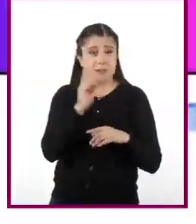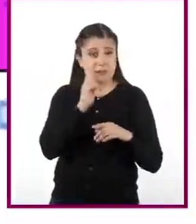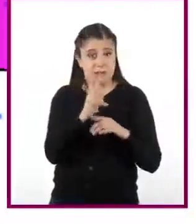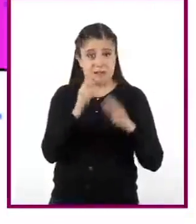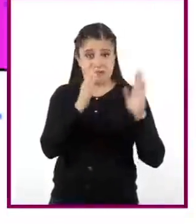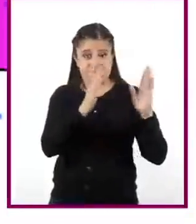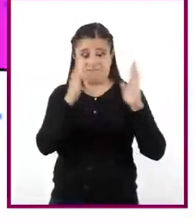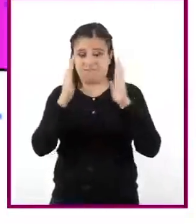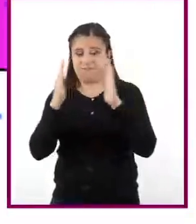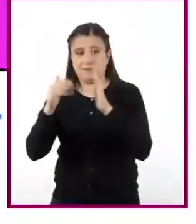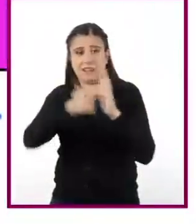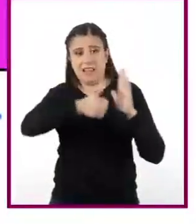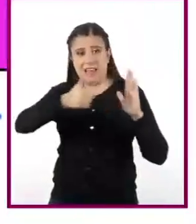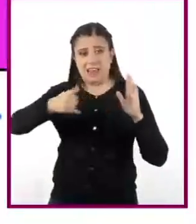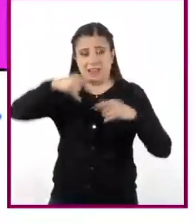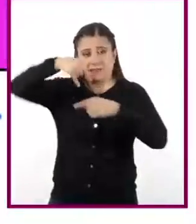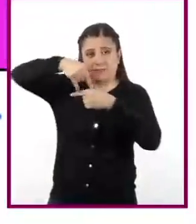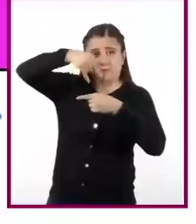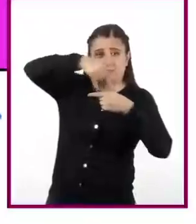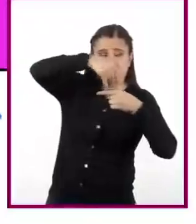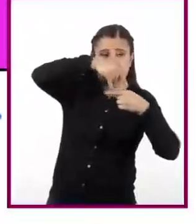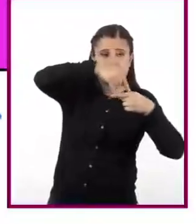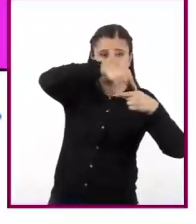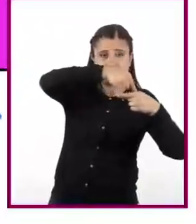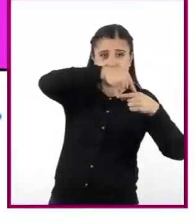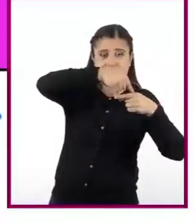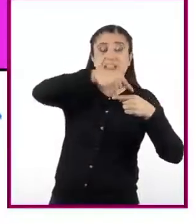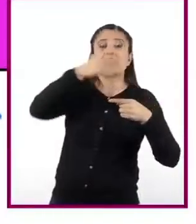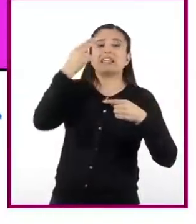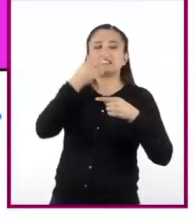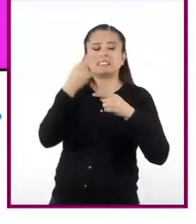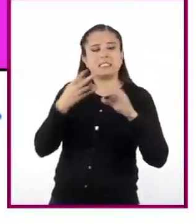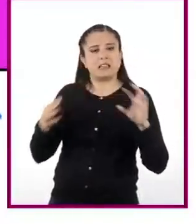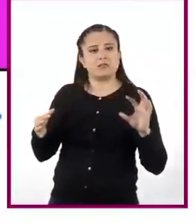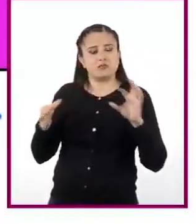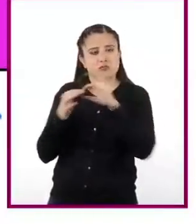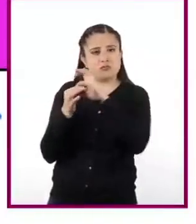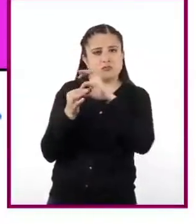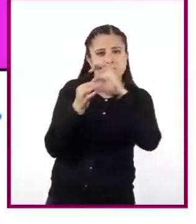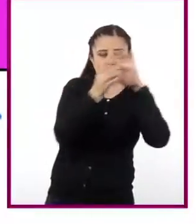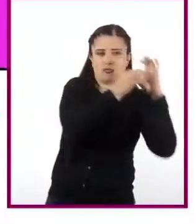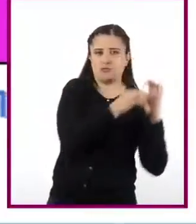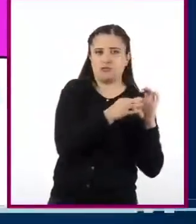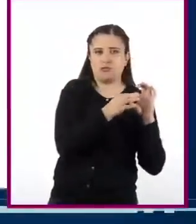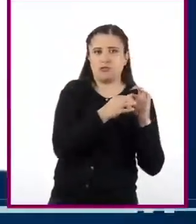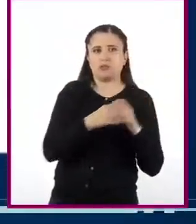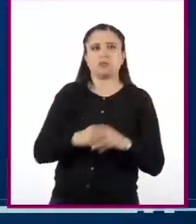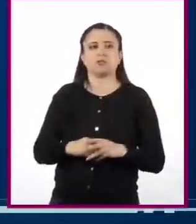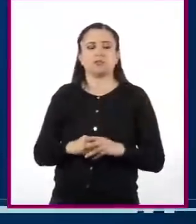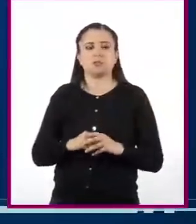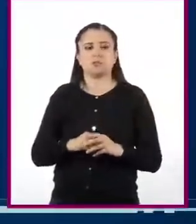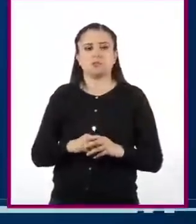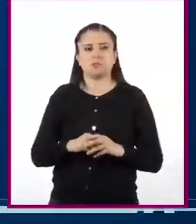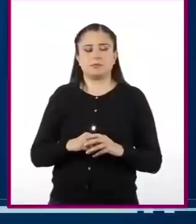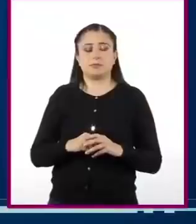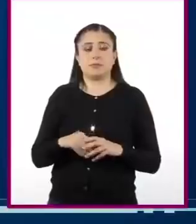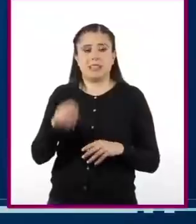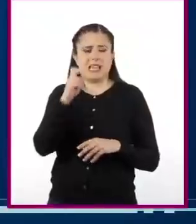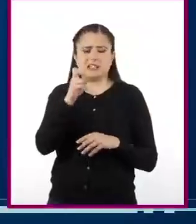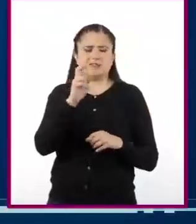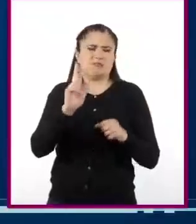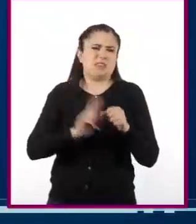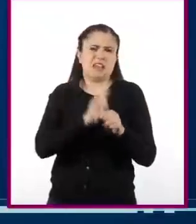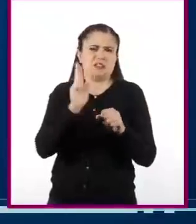extremos del polígono de frecuencias quedan sueltos, es decir, no tenemos un polígono cerrado. Esto resulta